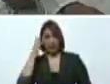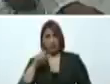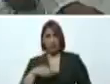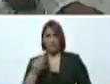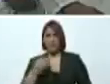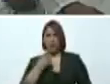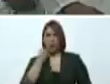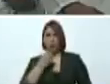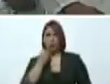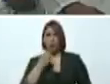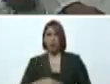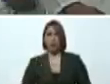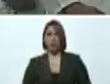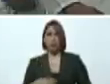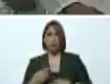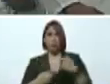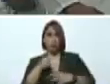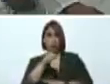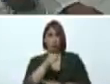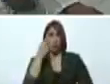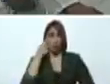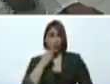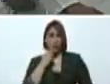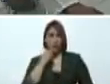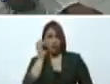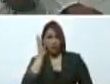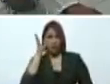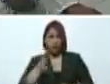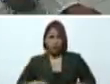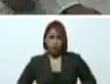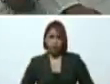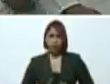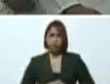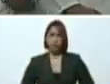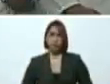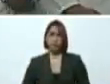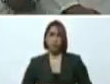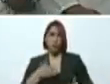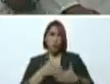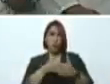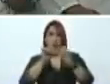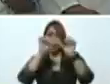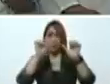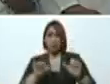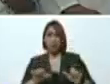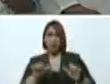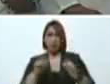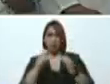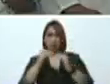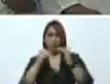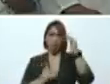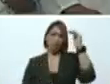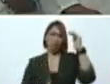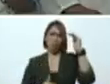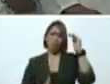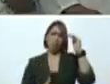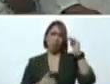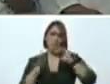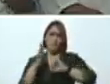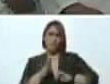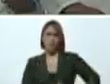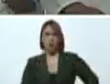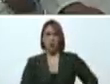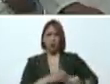jóvenes la revolución bolivariana surgió contra un sistema de desigualdad represión y